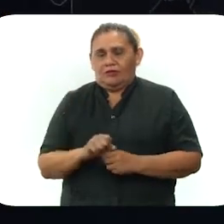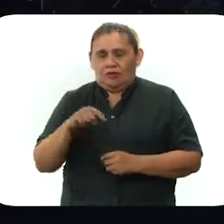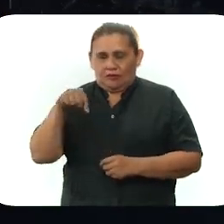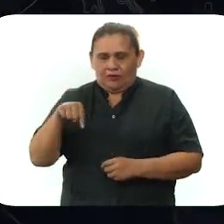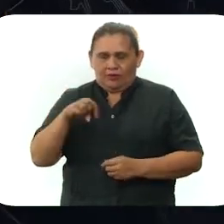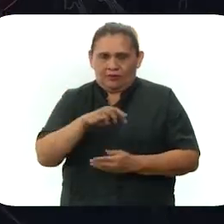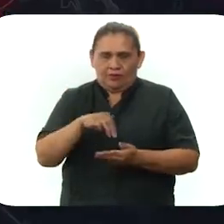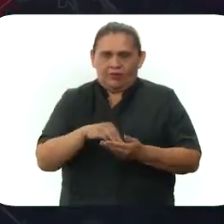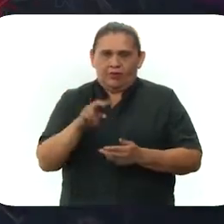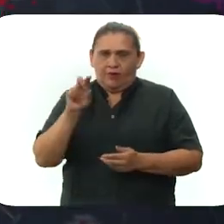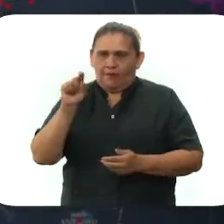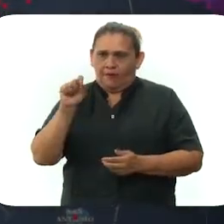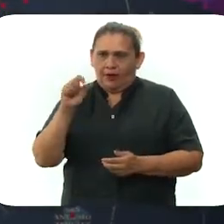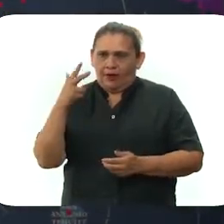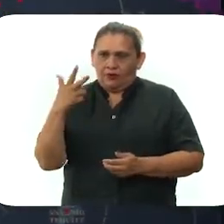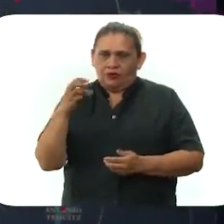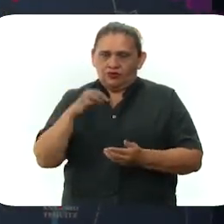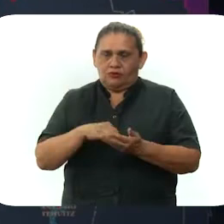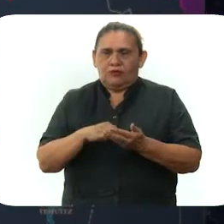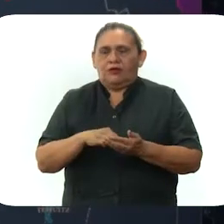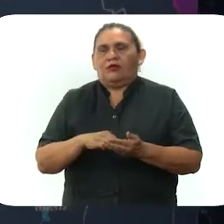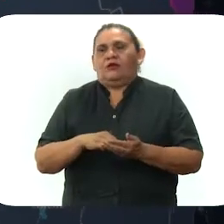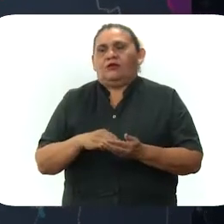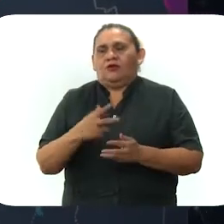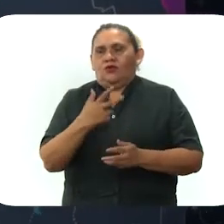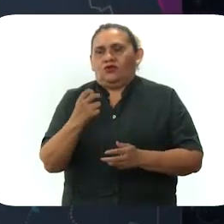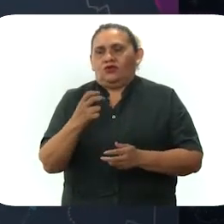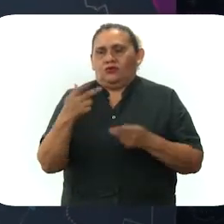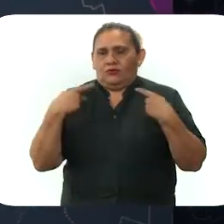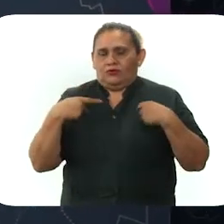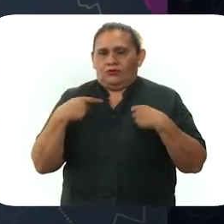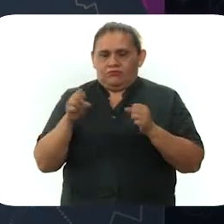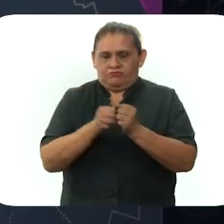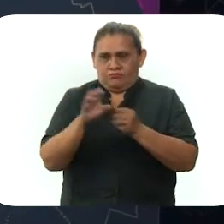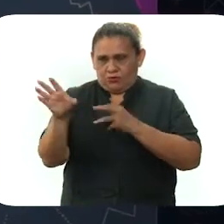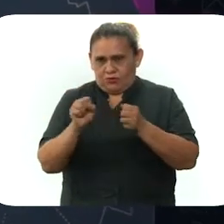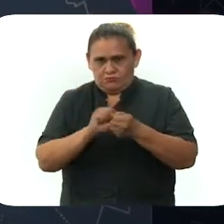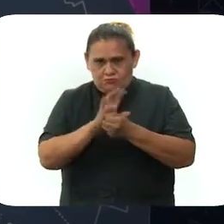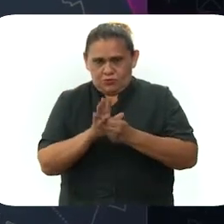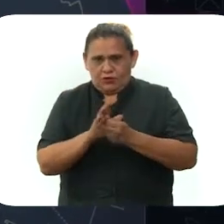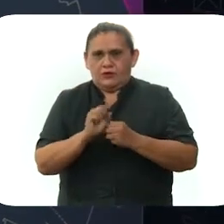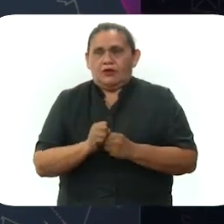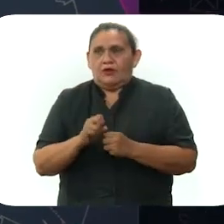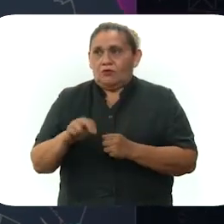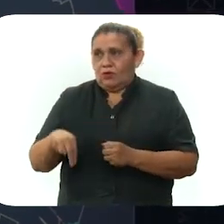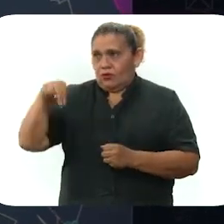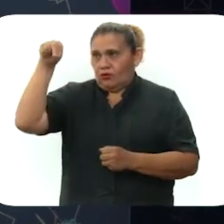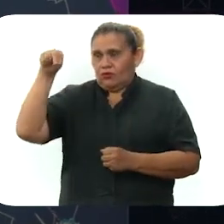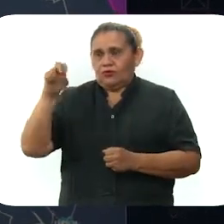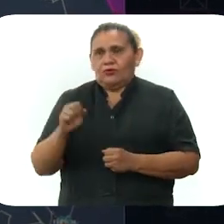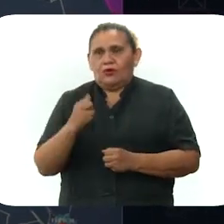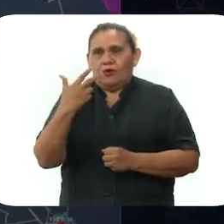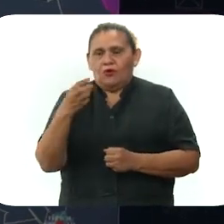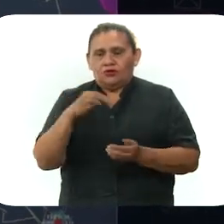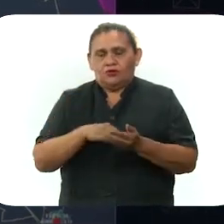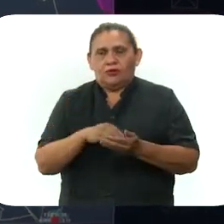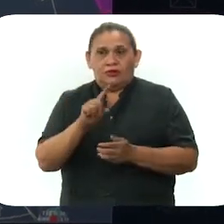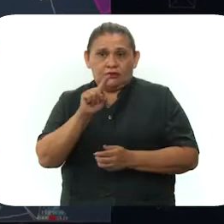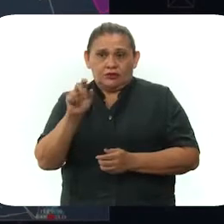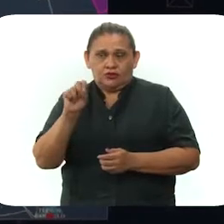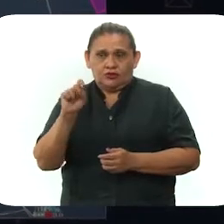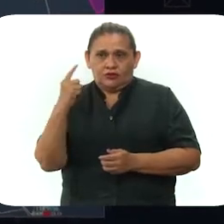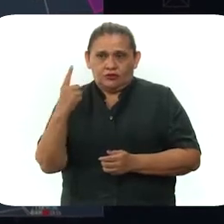diagnosticado 28.944 personas contagiadas de coronavirus, que viven en la zona norte